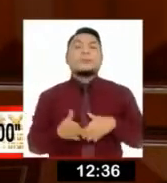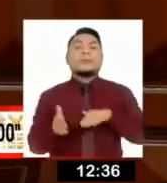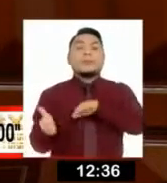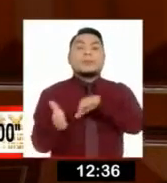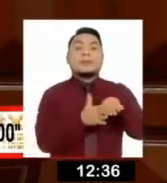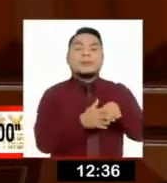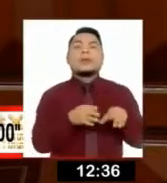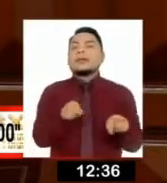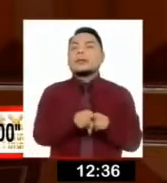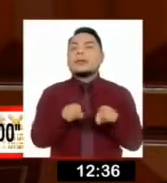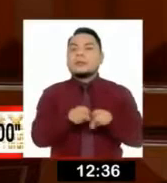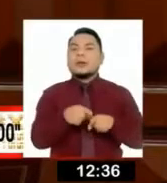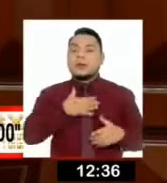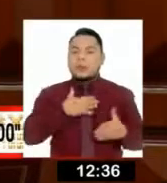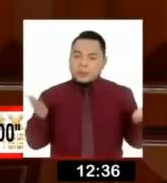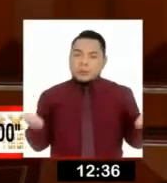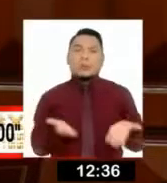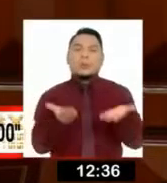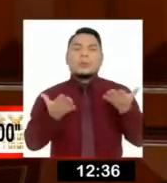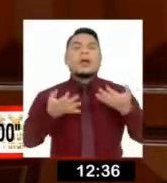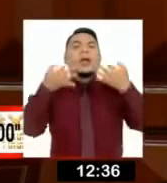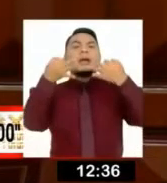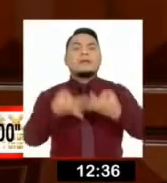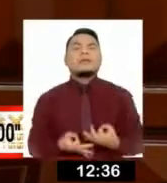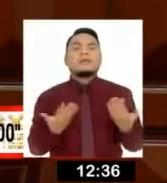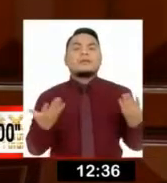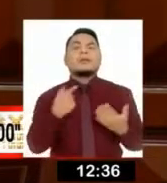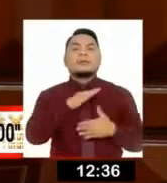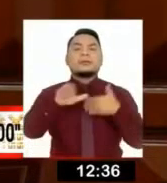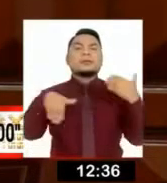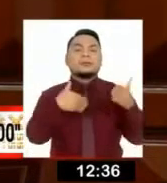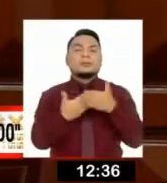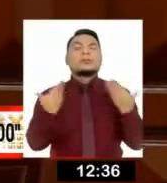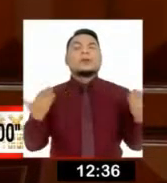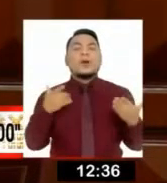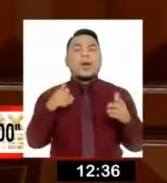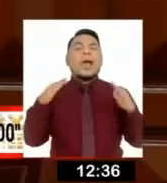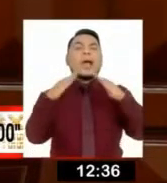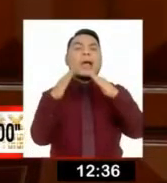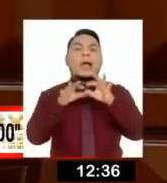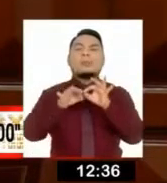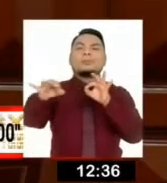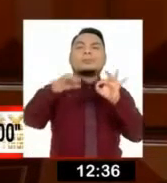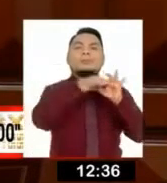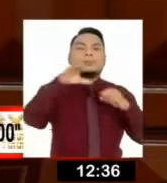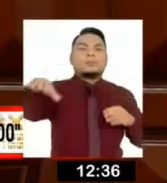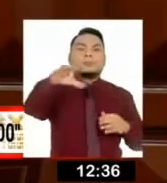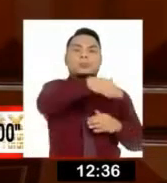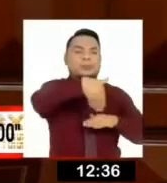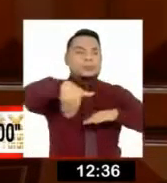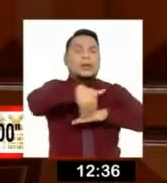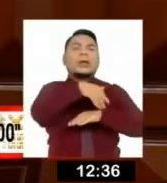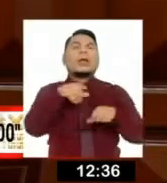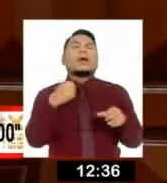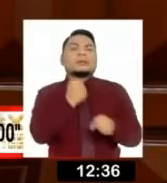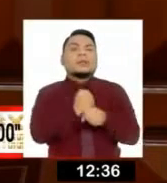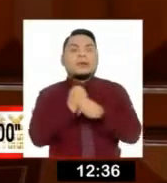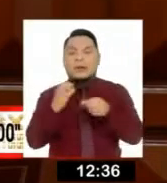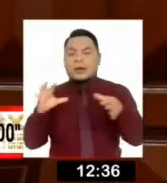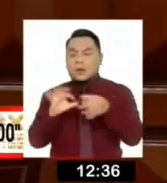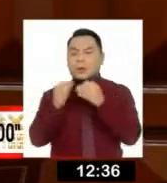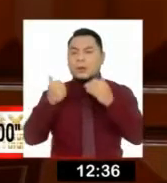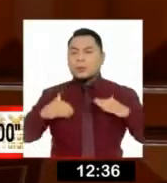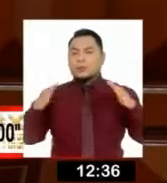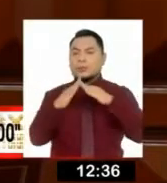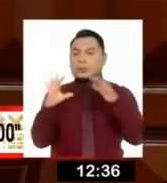Además, promoveremos la formalización de predios rurales y urbanos a través de un trabajo conjunto con los gobiernos